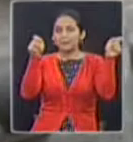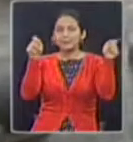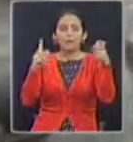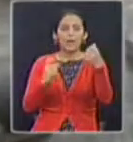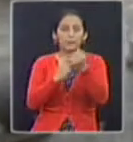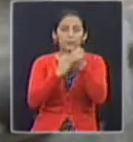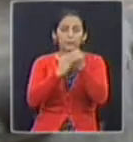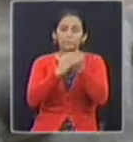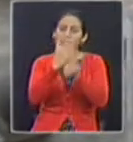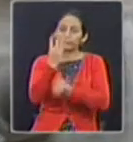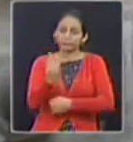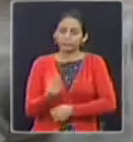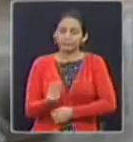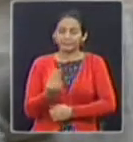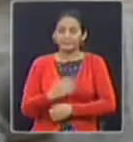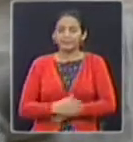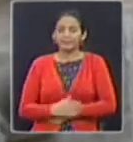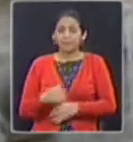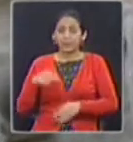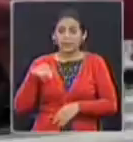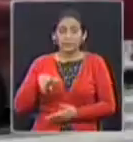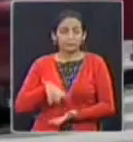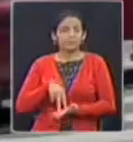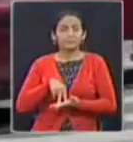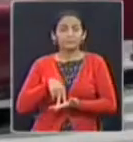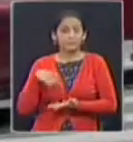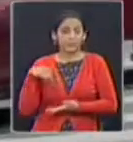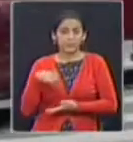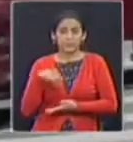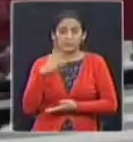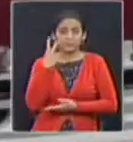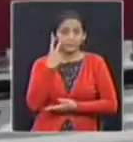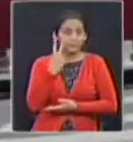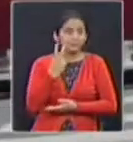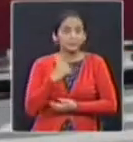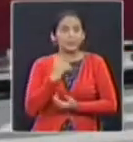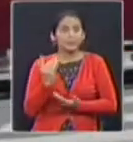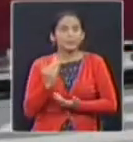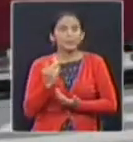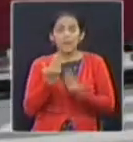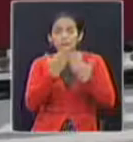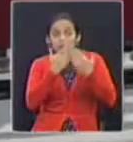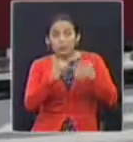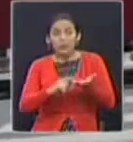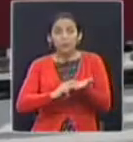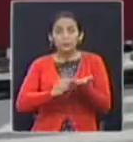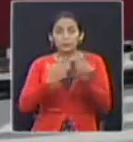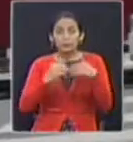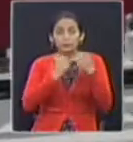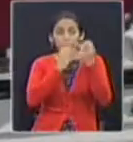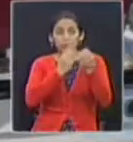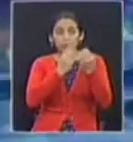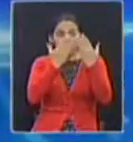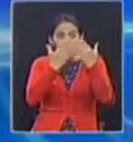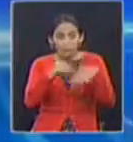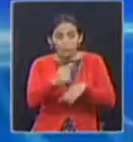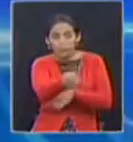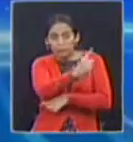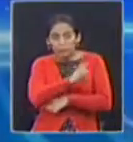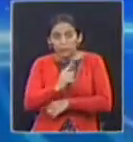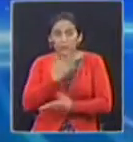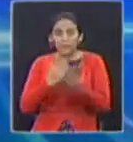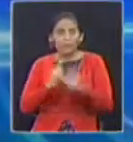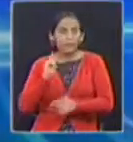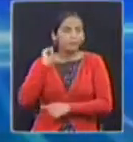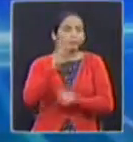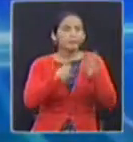favor. Nosotros seguiremos aquí a la espera de la salida del vicepresidente para recoger cualquier declaración que nos pueda